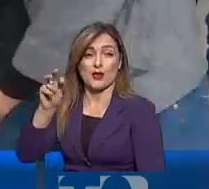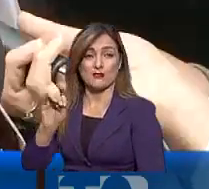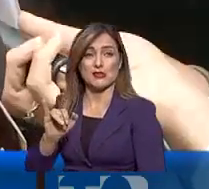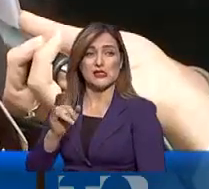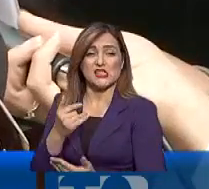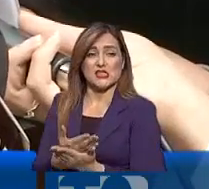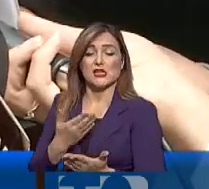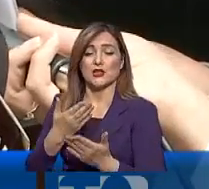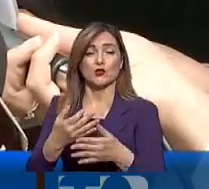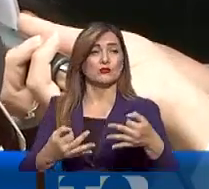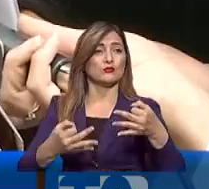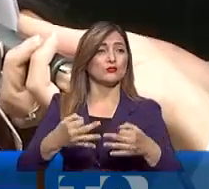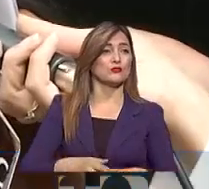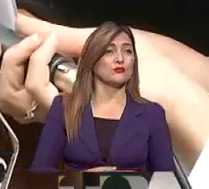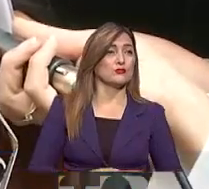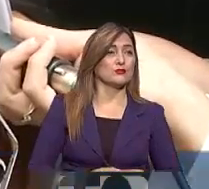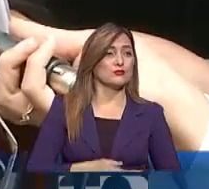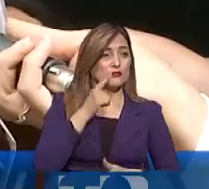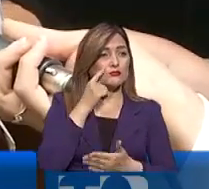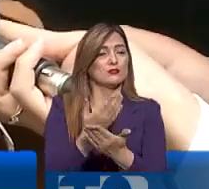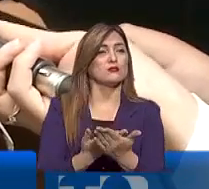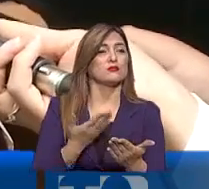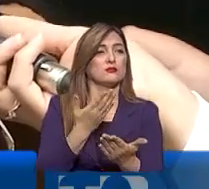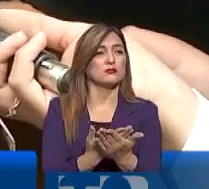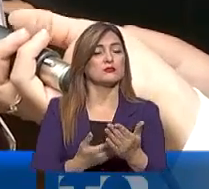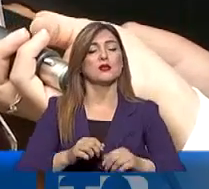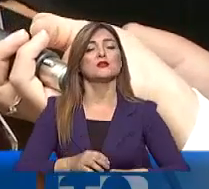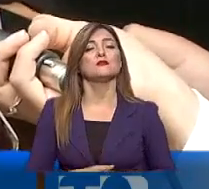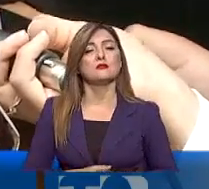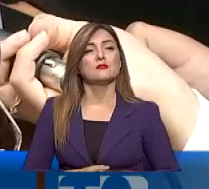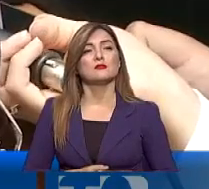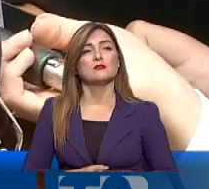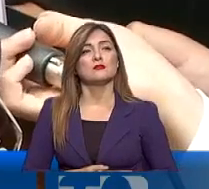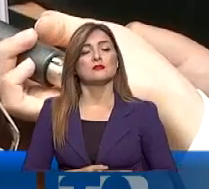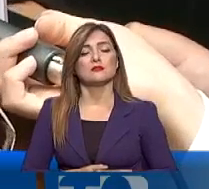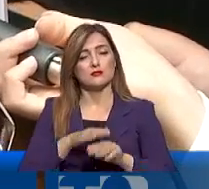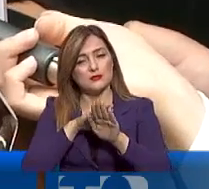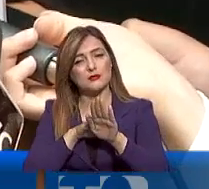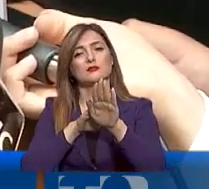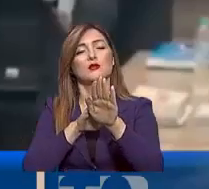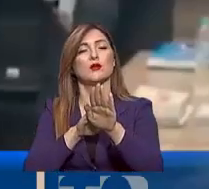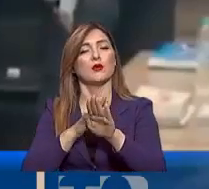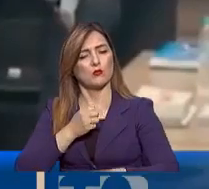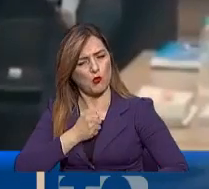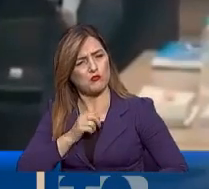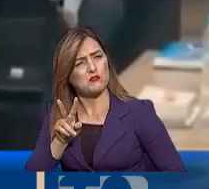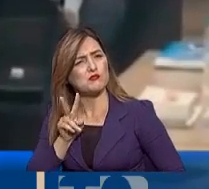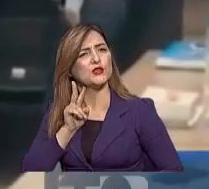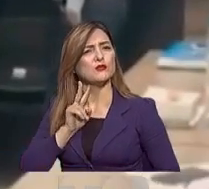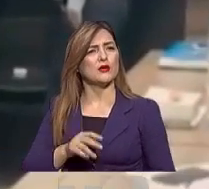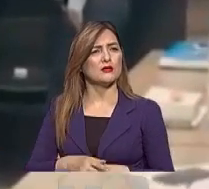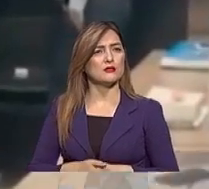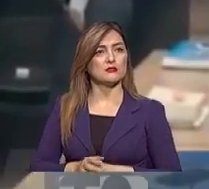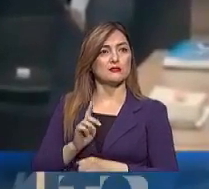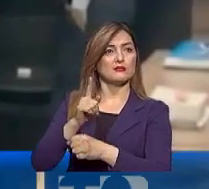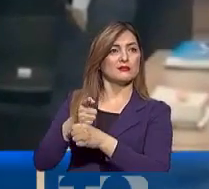justicia. Pero que nos demuestren a nosotros que realmente estén de parte de nosotros, que somos las víctimas. La medida de